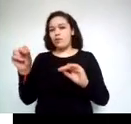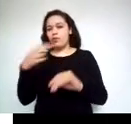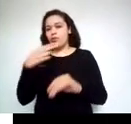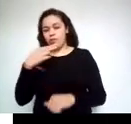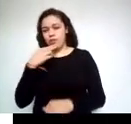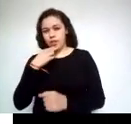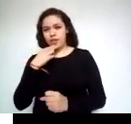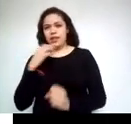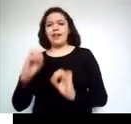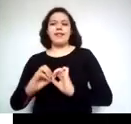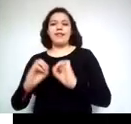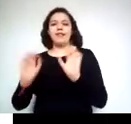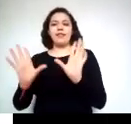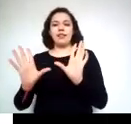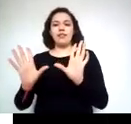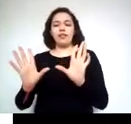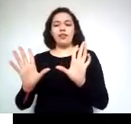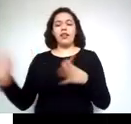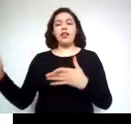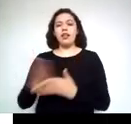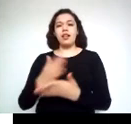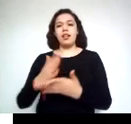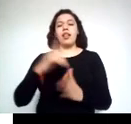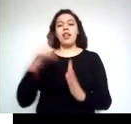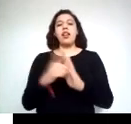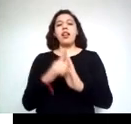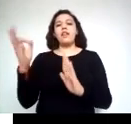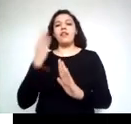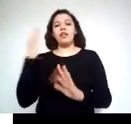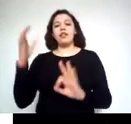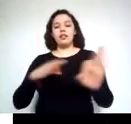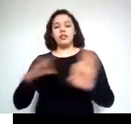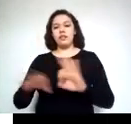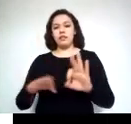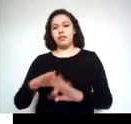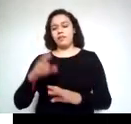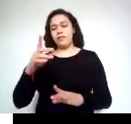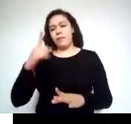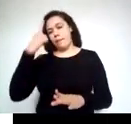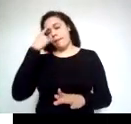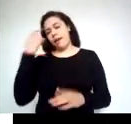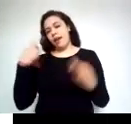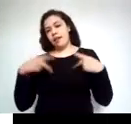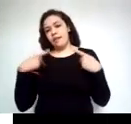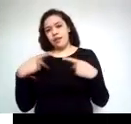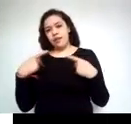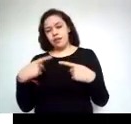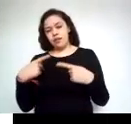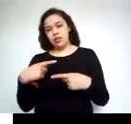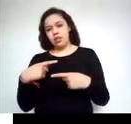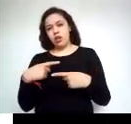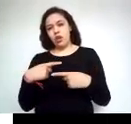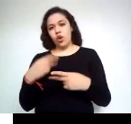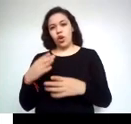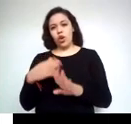muy claramente la distinción que hace la Ley Federal del Trabajo de los trabajadores versus